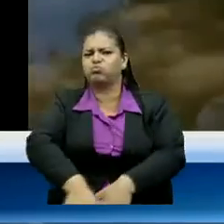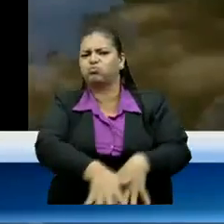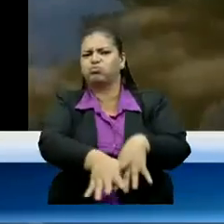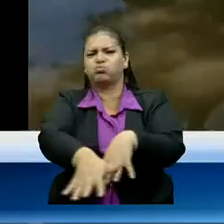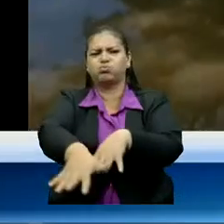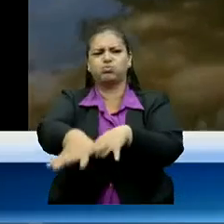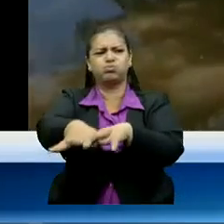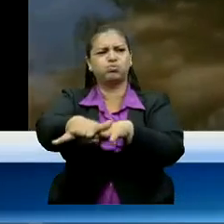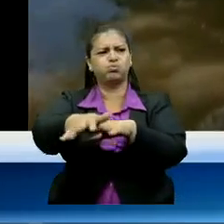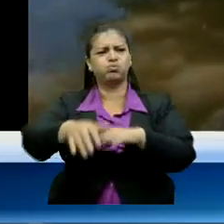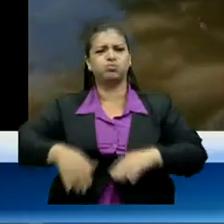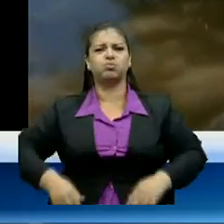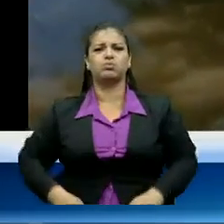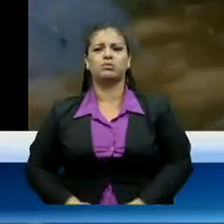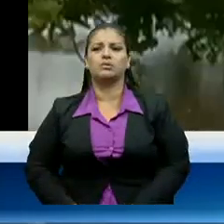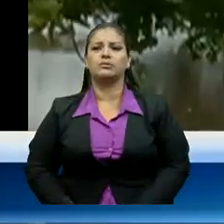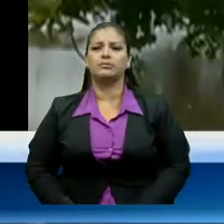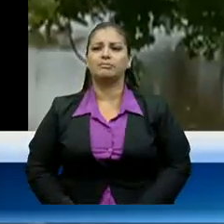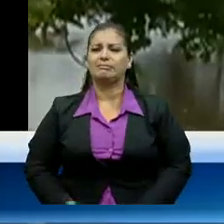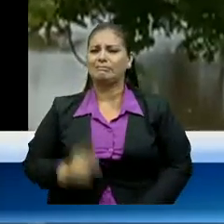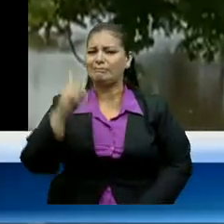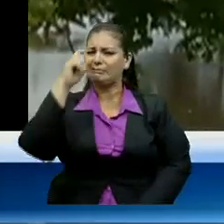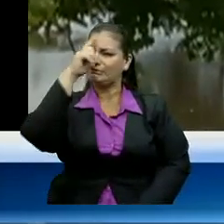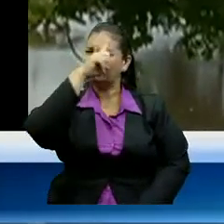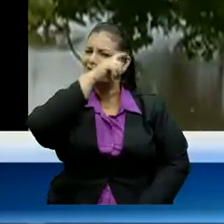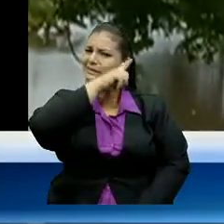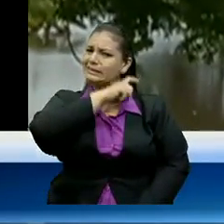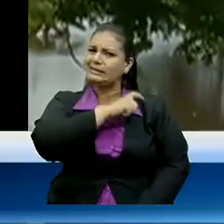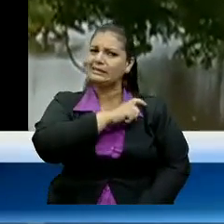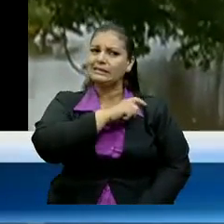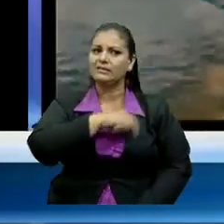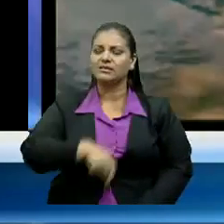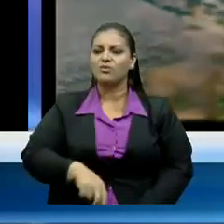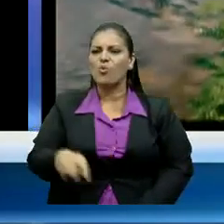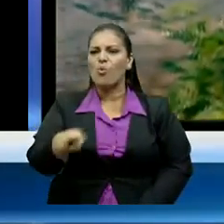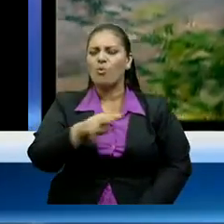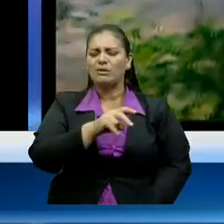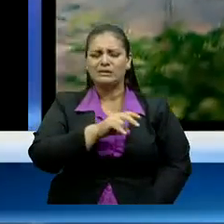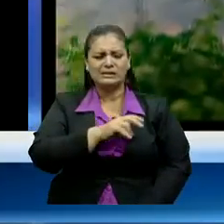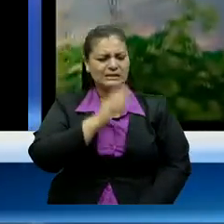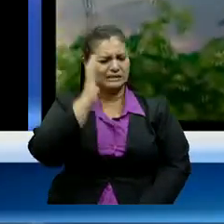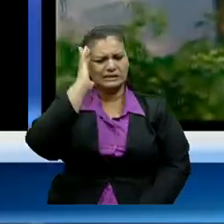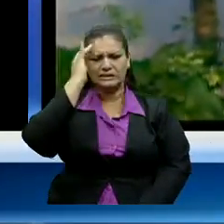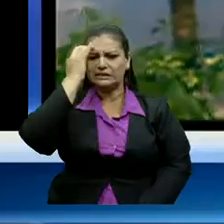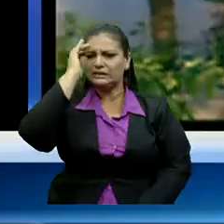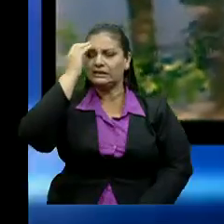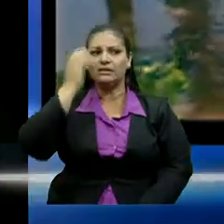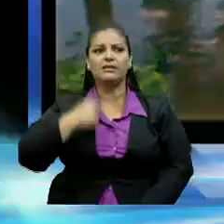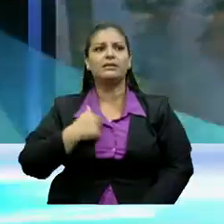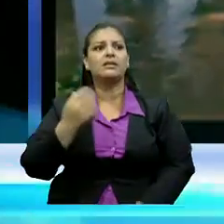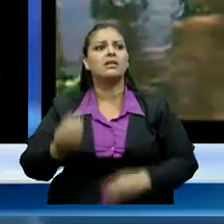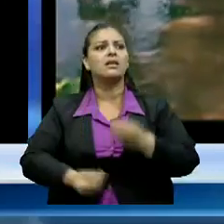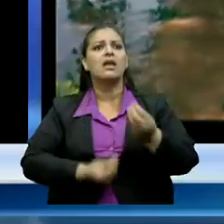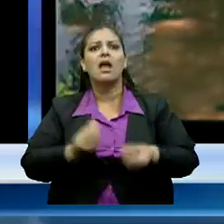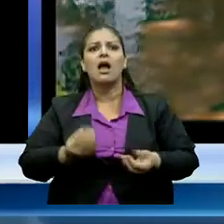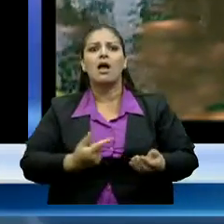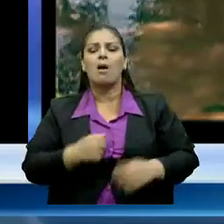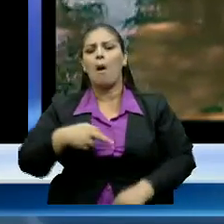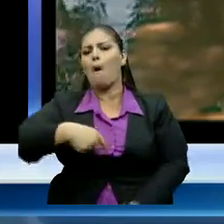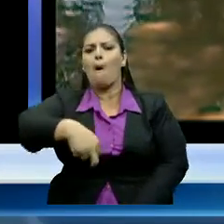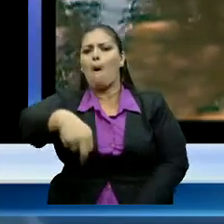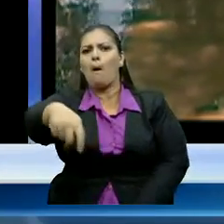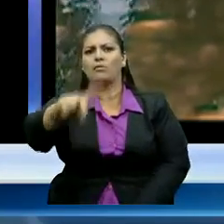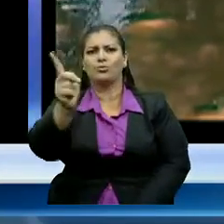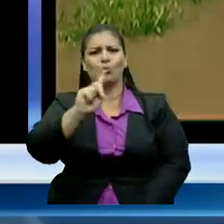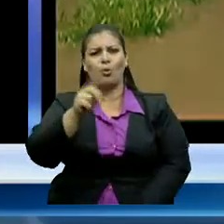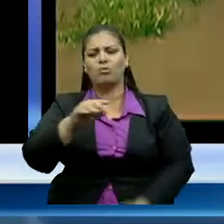No son los mejores tiempos y el desafío los agobia. Nadando se sale, güey. Para salir hasta aquí lo más seco. Yo por allá hay más